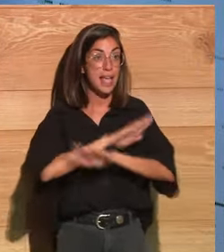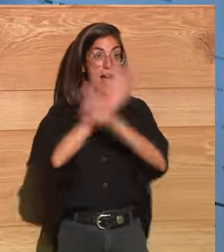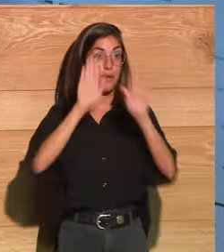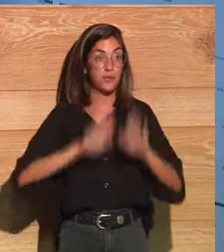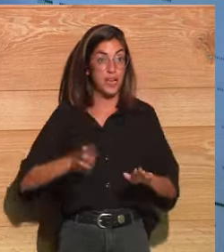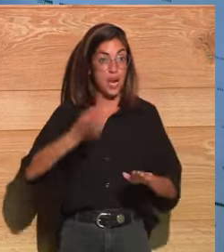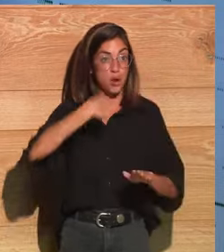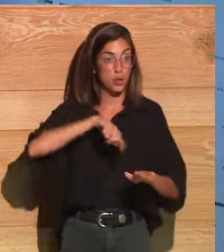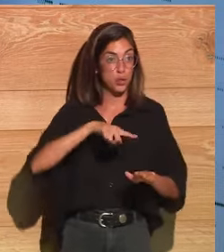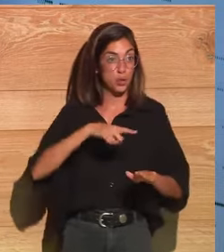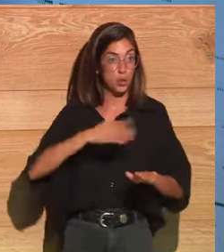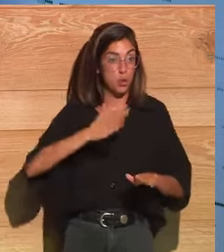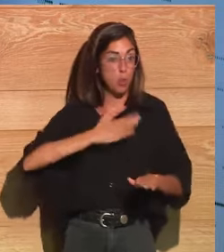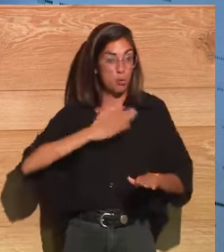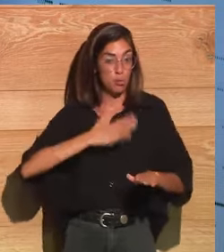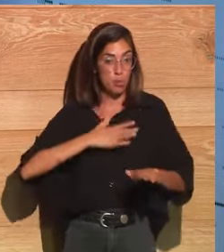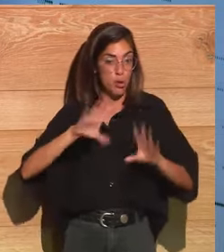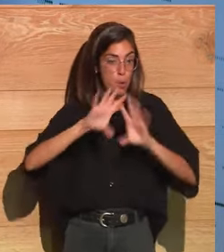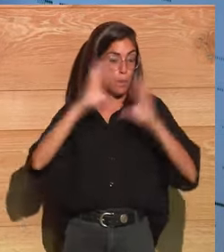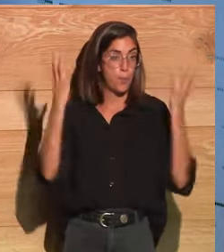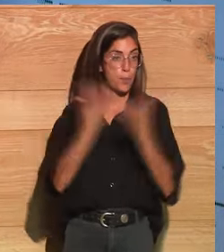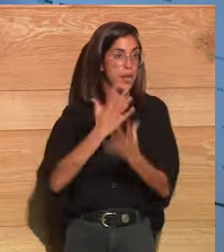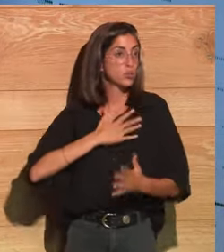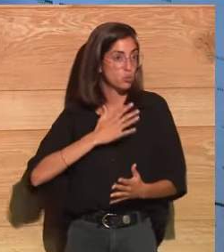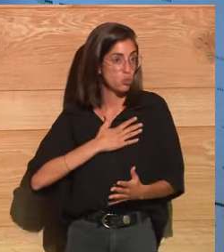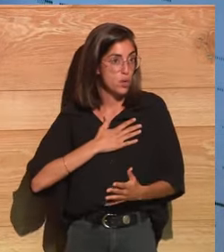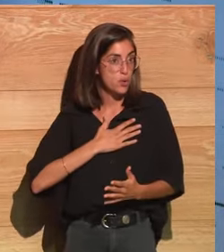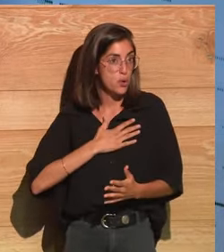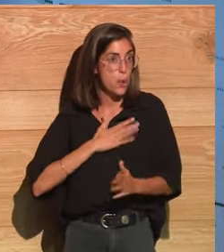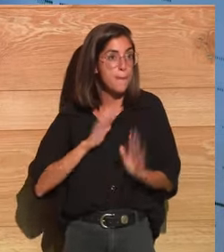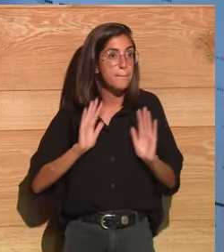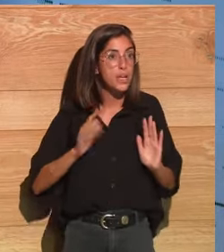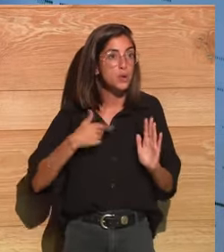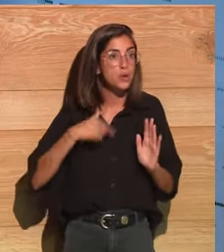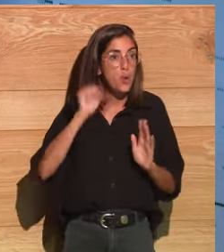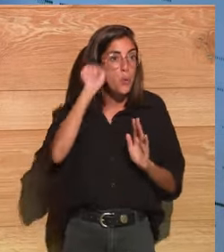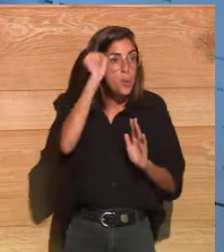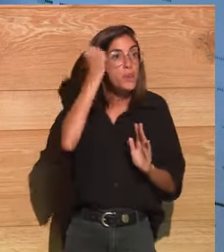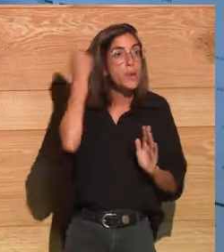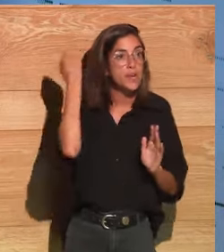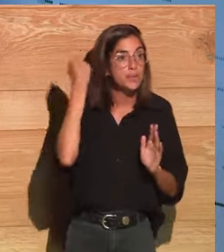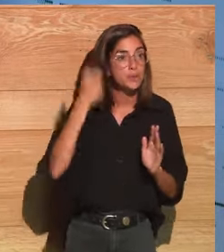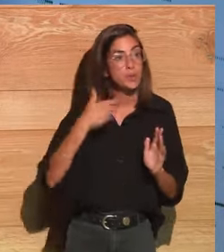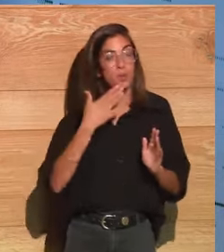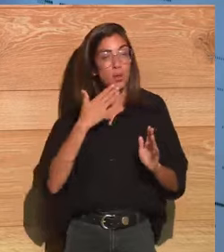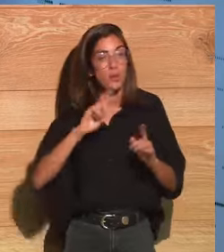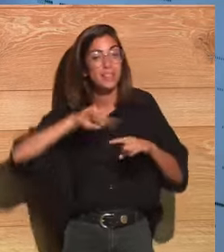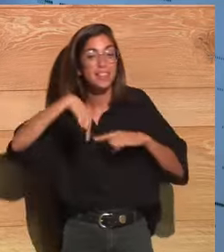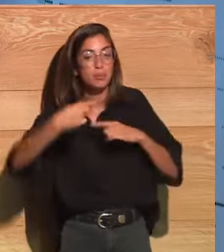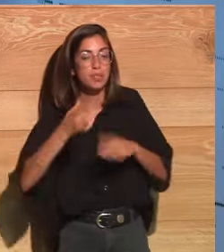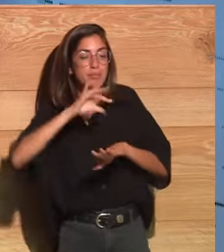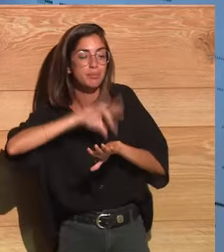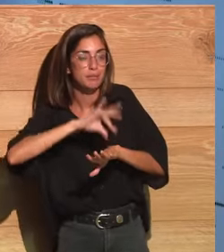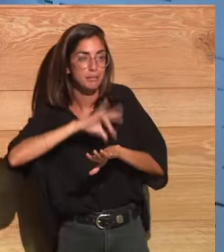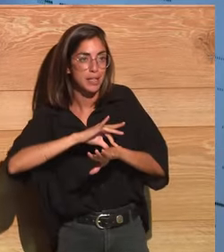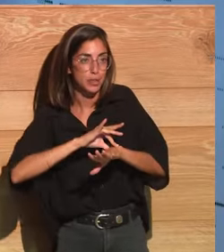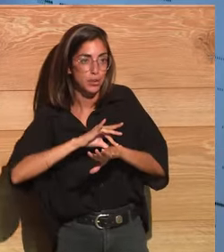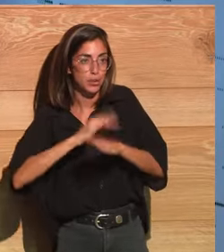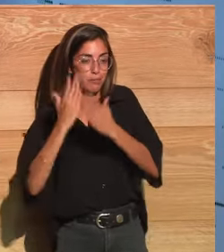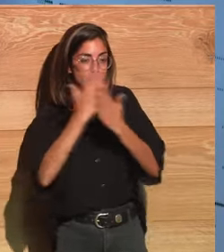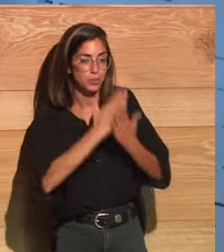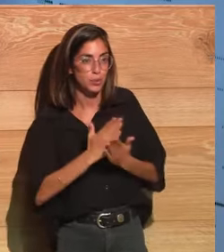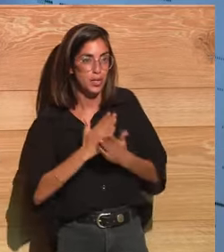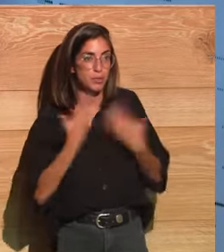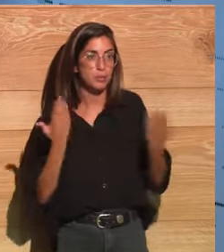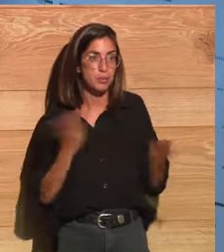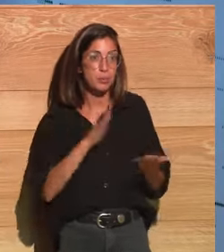los señores y dueños del planeta. Uh-huh. Pero claro, soy paleoantropóloga que se formó como médico, ¿no? Entonces, en el fondo, nunca